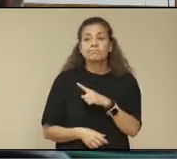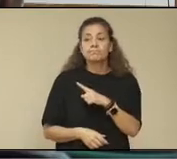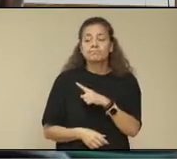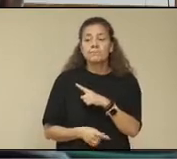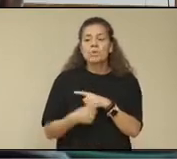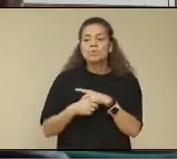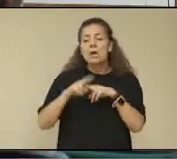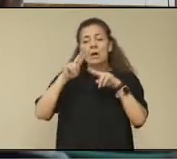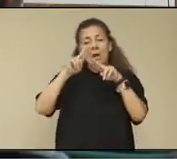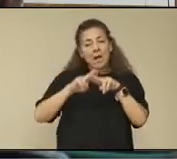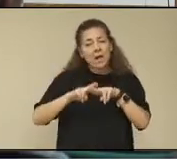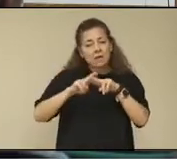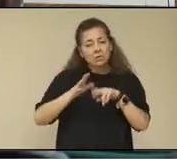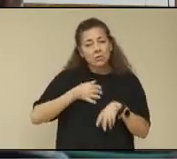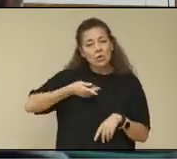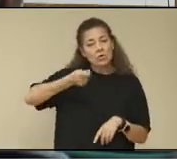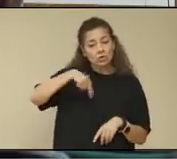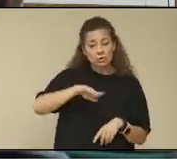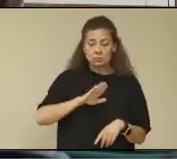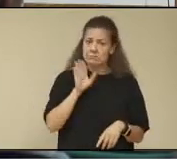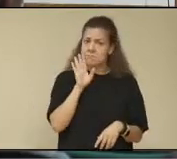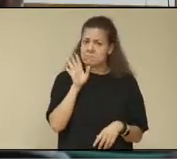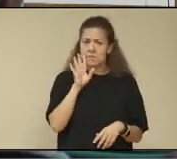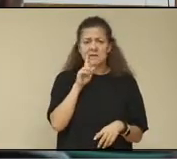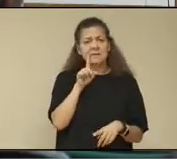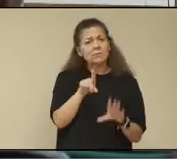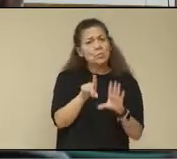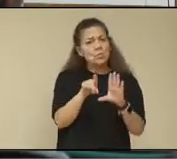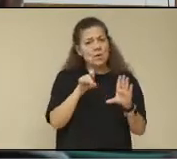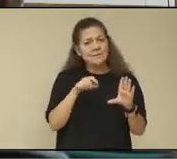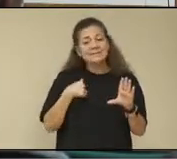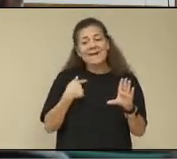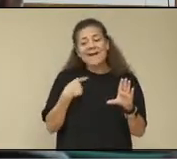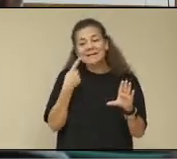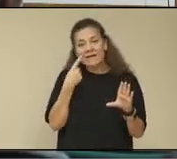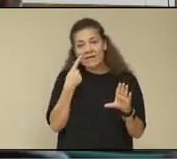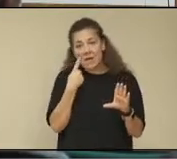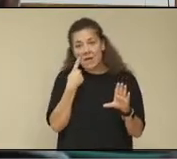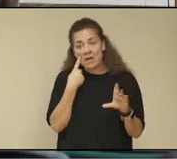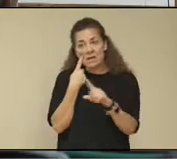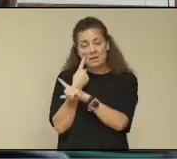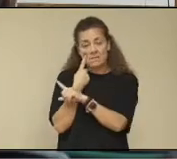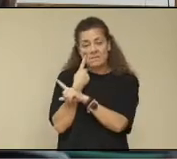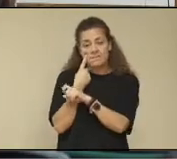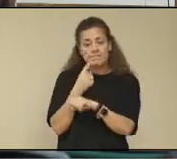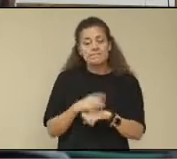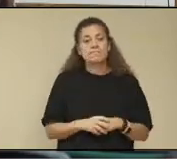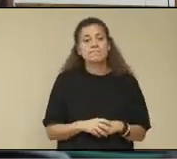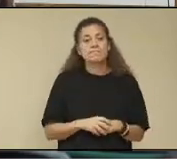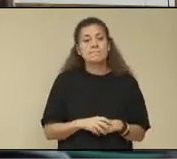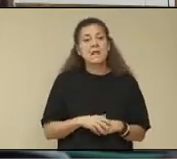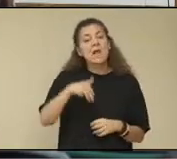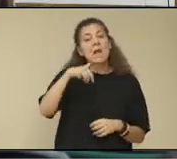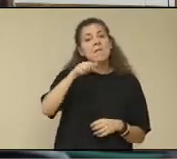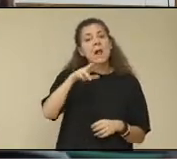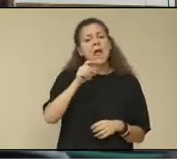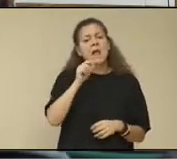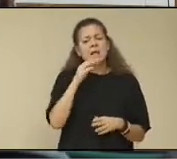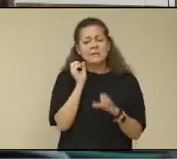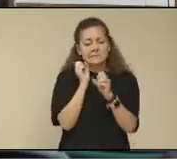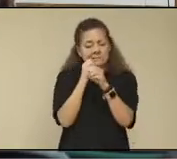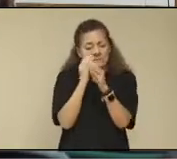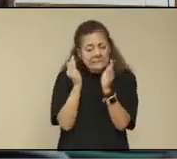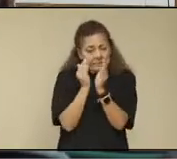unos estudios que hemos hecho con estas mismas muestras y donde vemos que la malaria